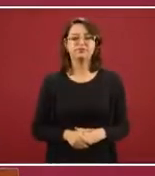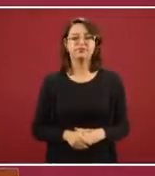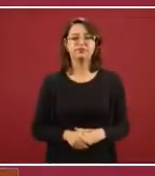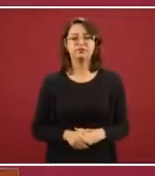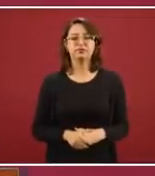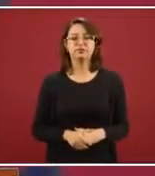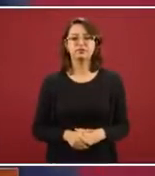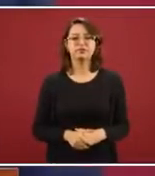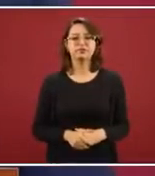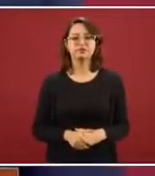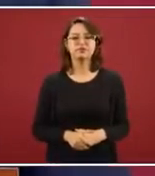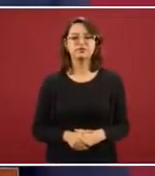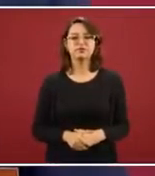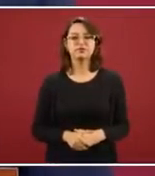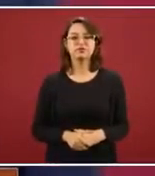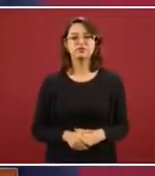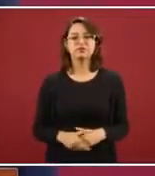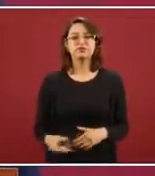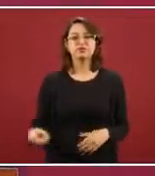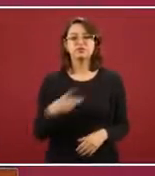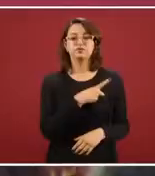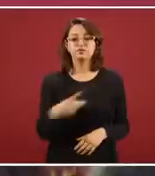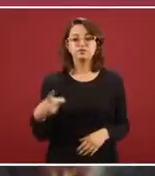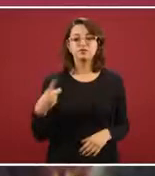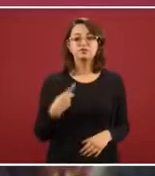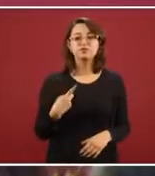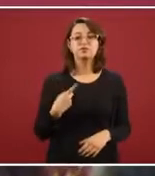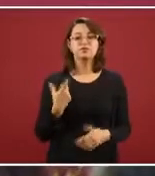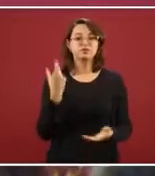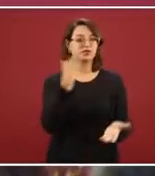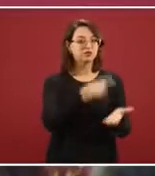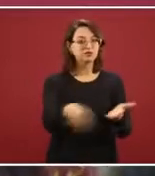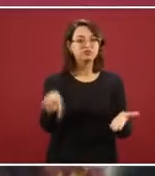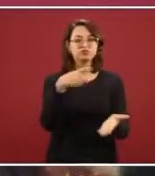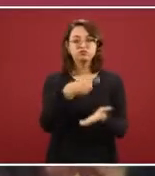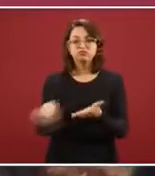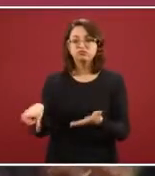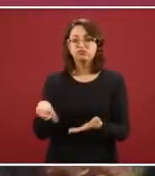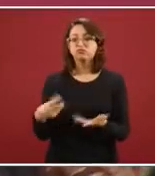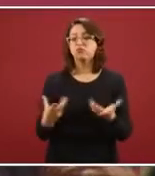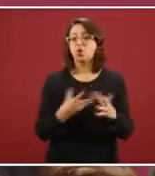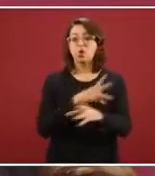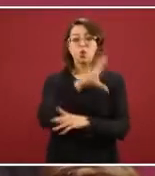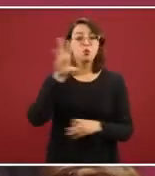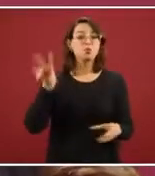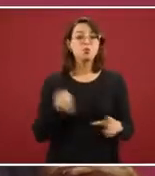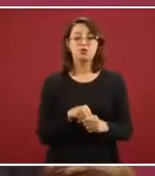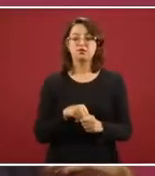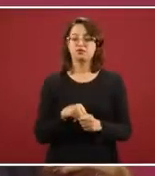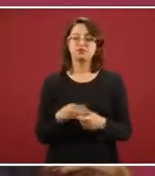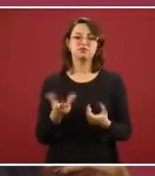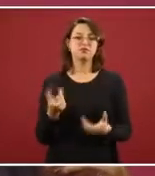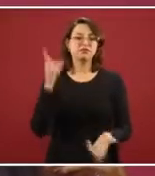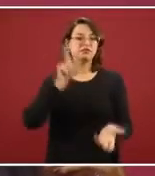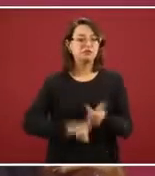hay que comprar equipos entonces todo lo que significa la infraestructura